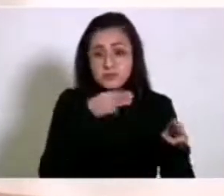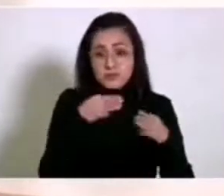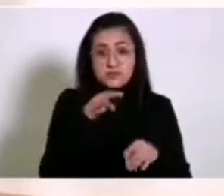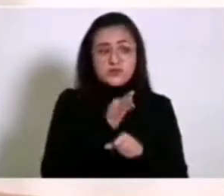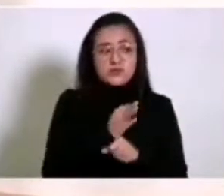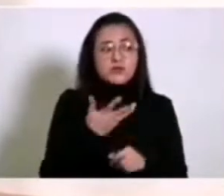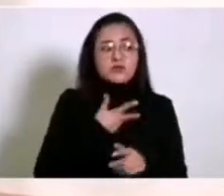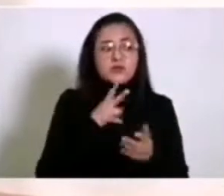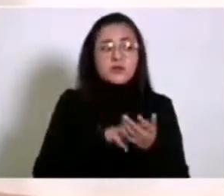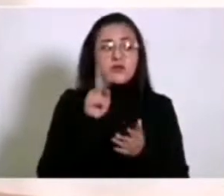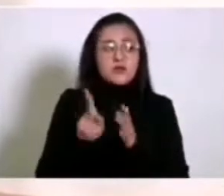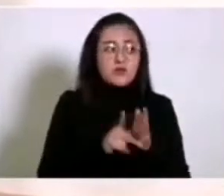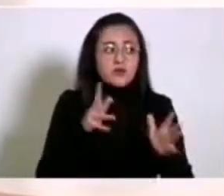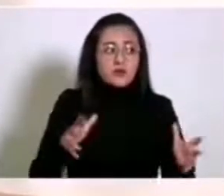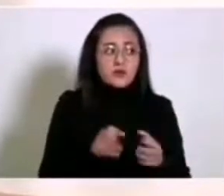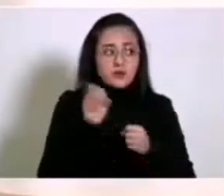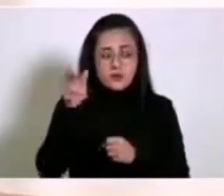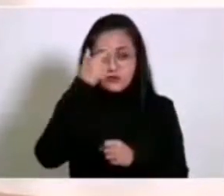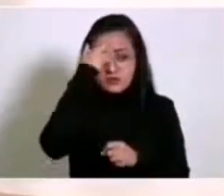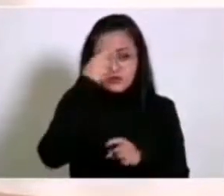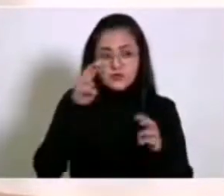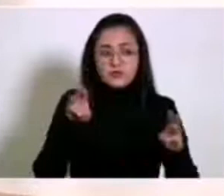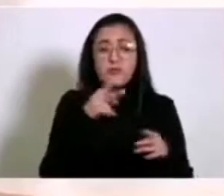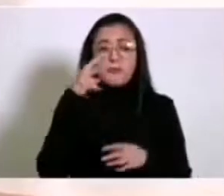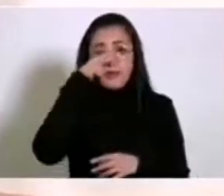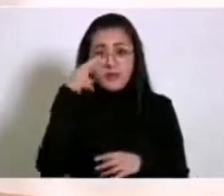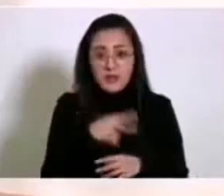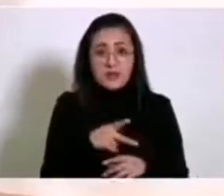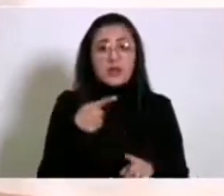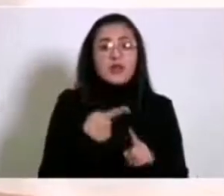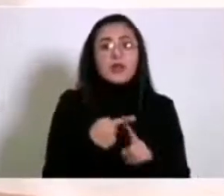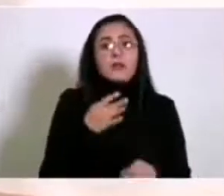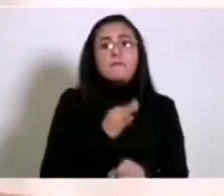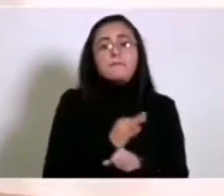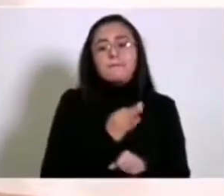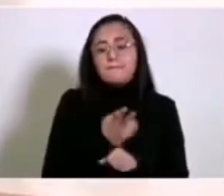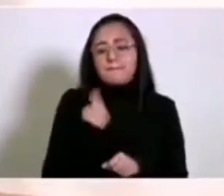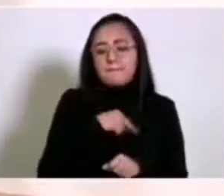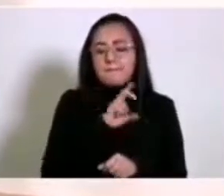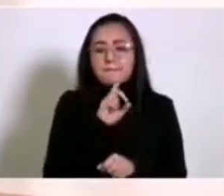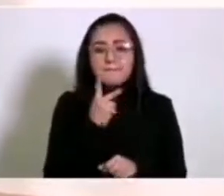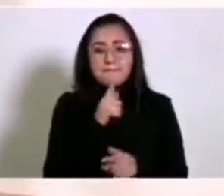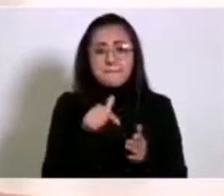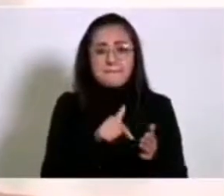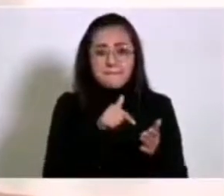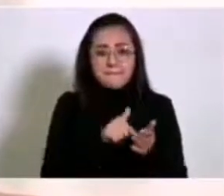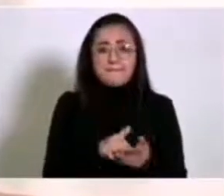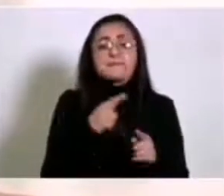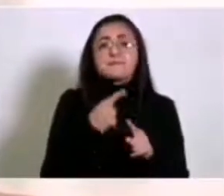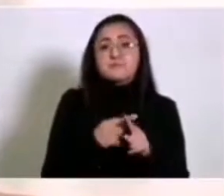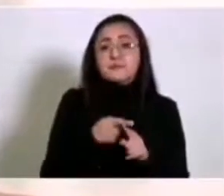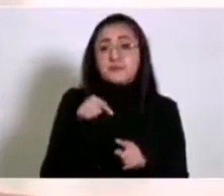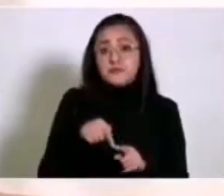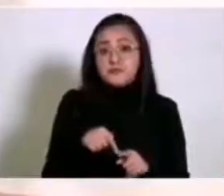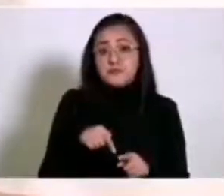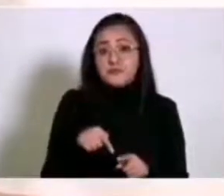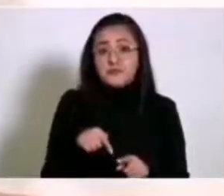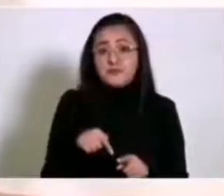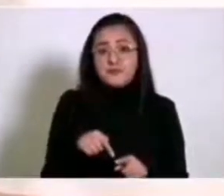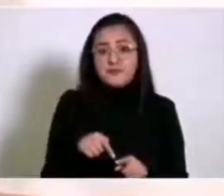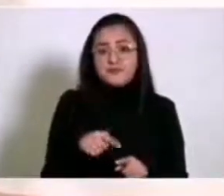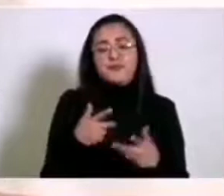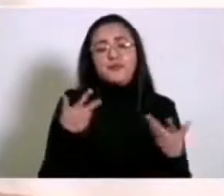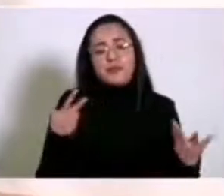dónde tenemos que revalorar el rescate y el reconocimiento en la música mexicana y nuestra 32 regiones y lo que es eso es lo